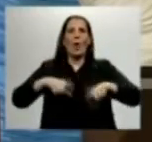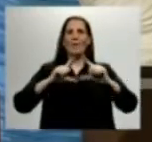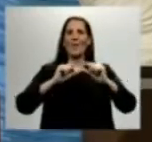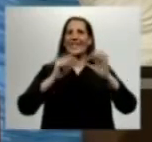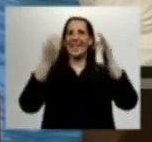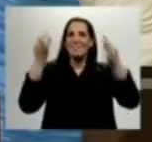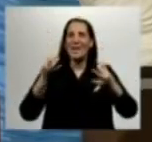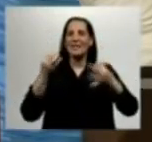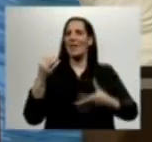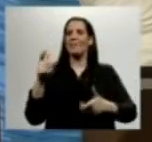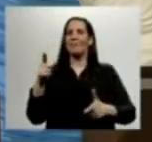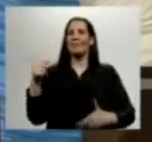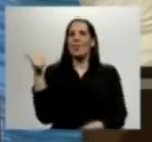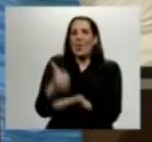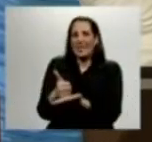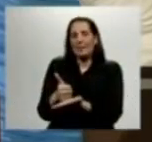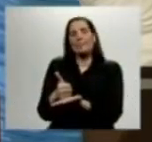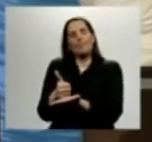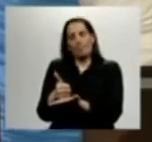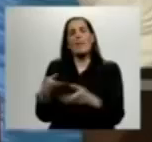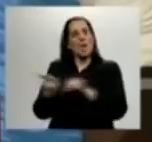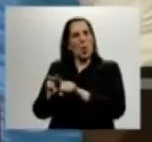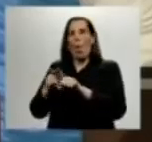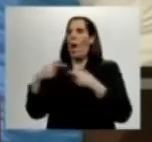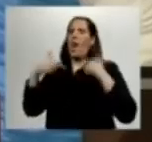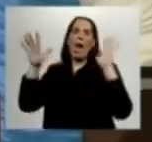queremos darle un aplauso desde acá porque